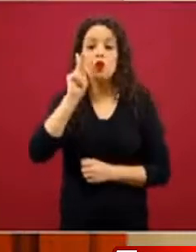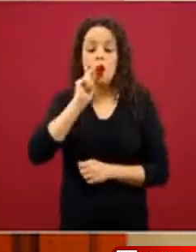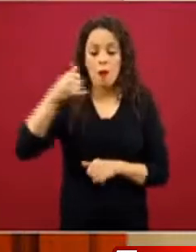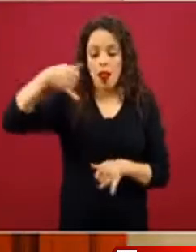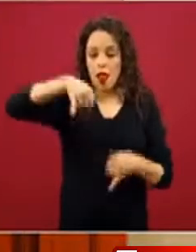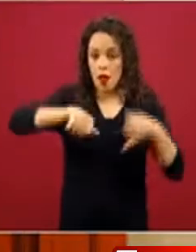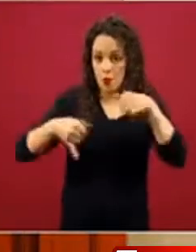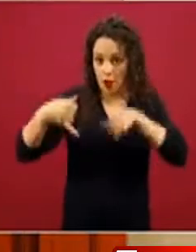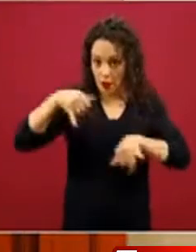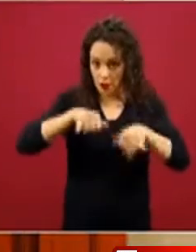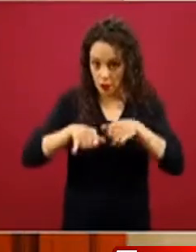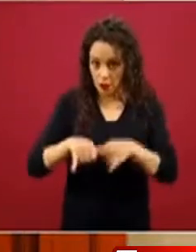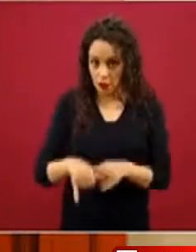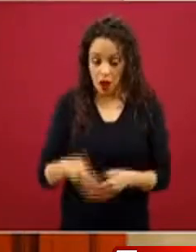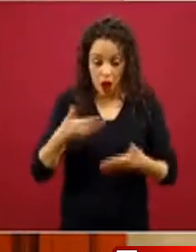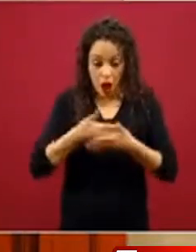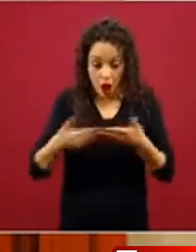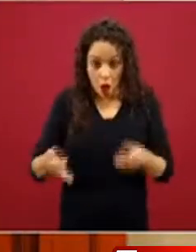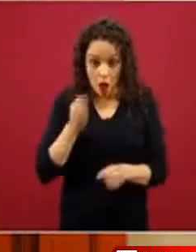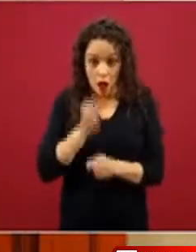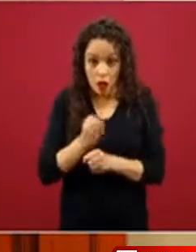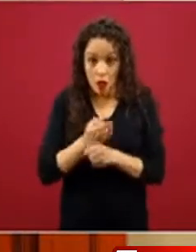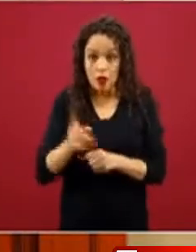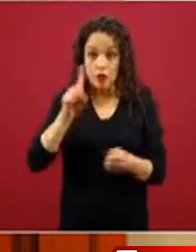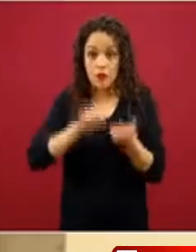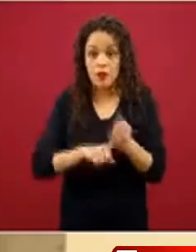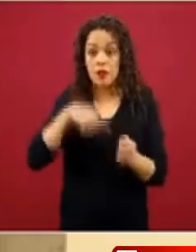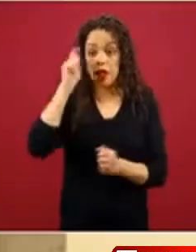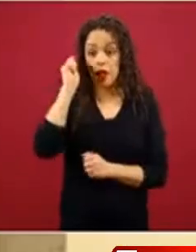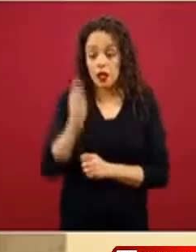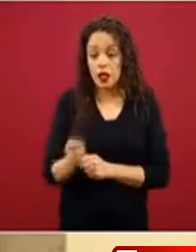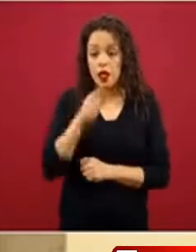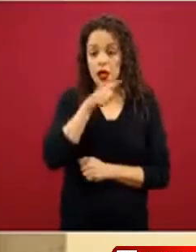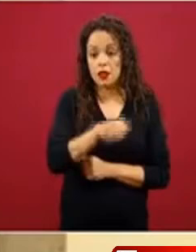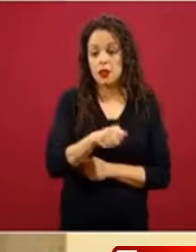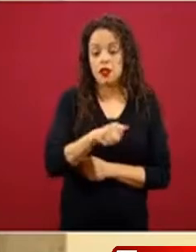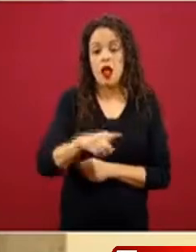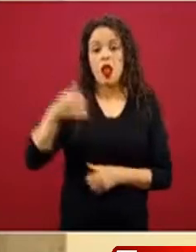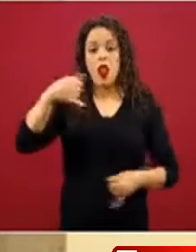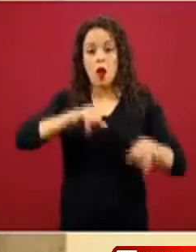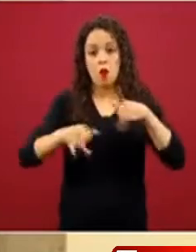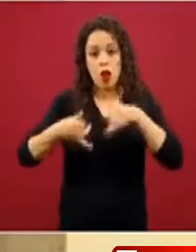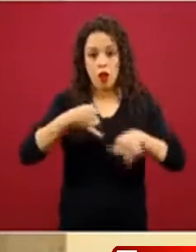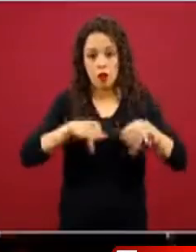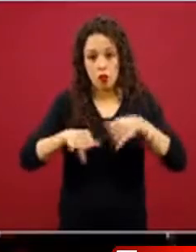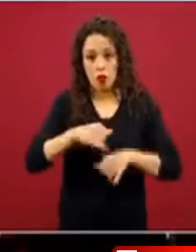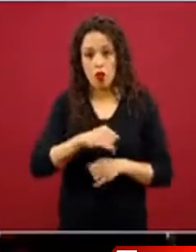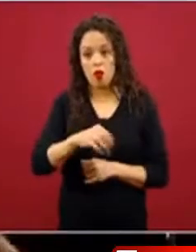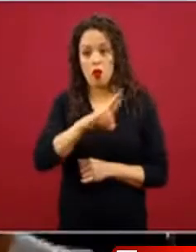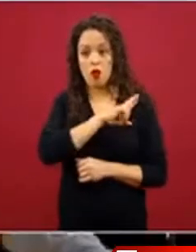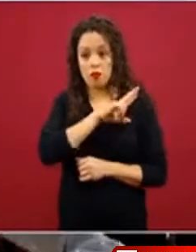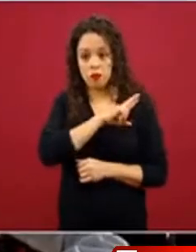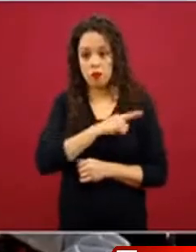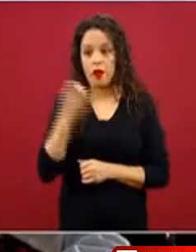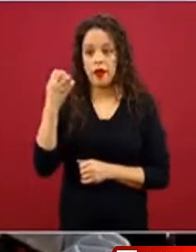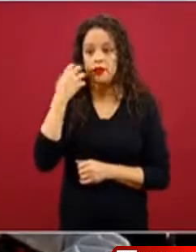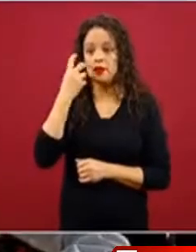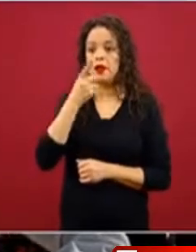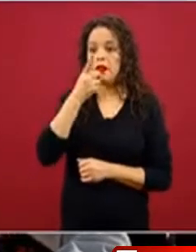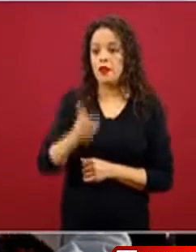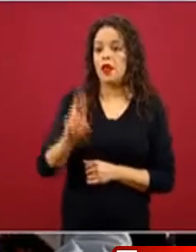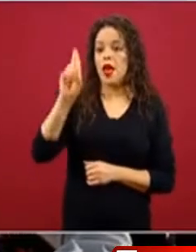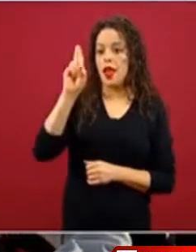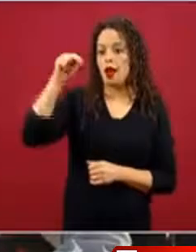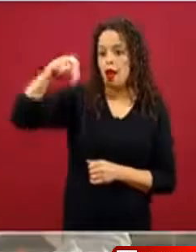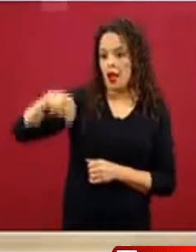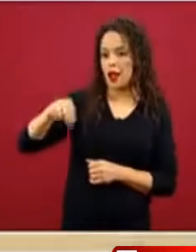Hasta el momento, toda la red nacional de laboratorios de salud pública, es lo que significa RNLSP,